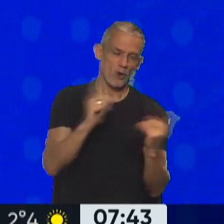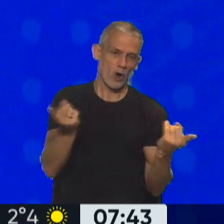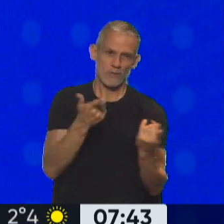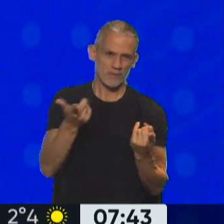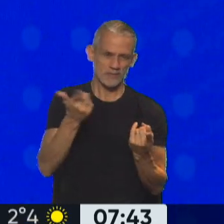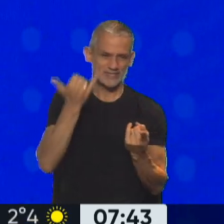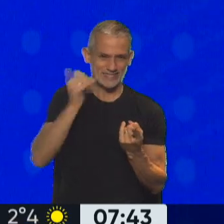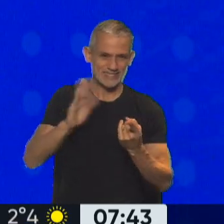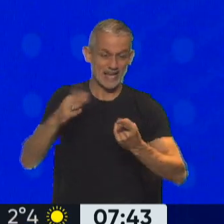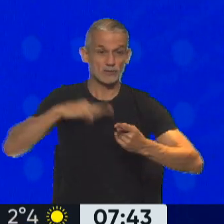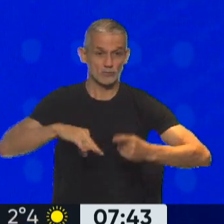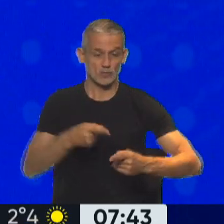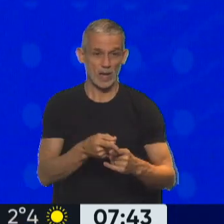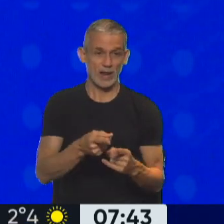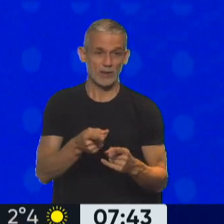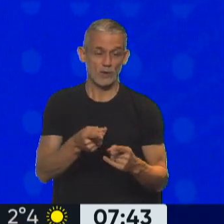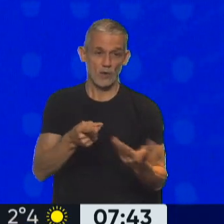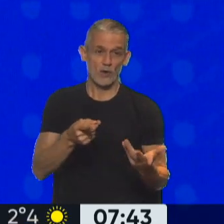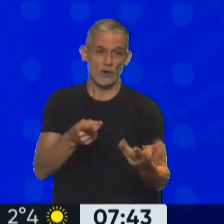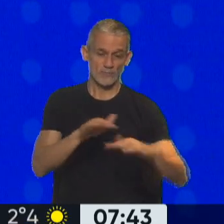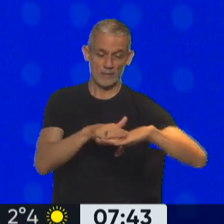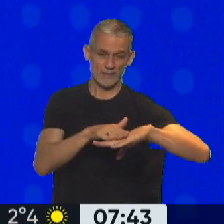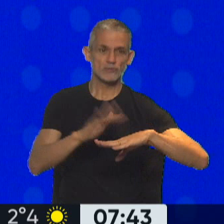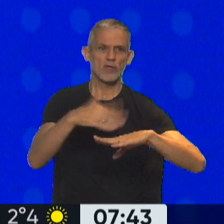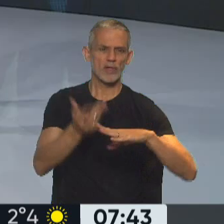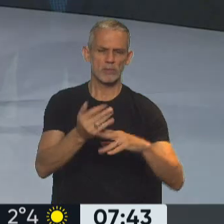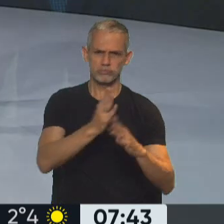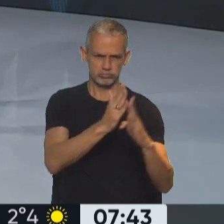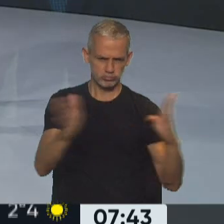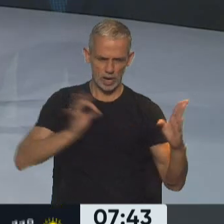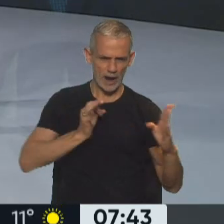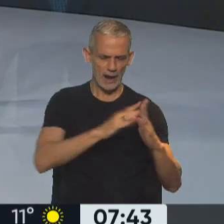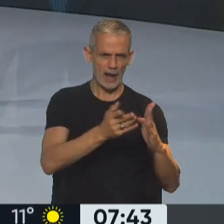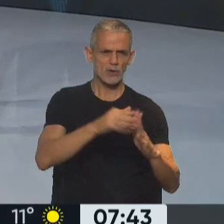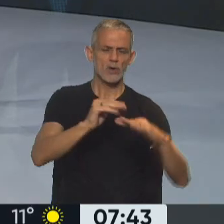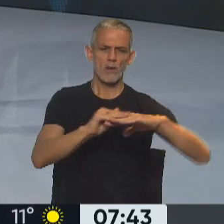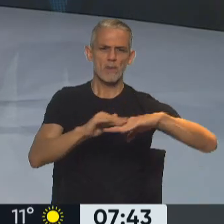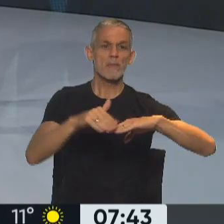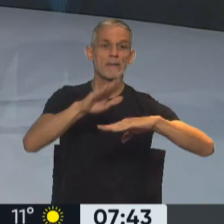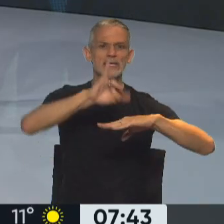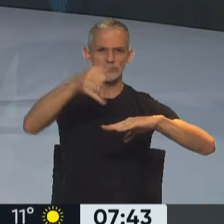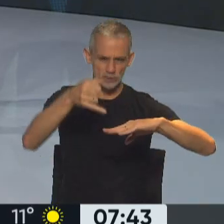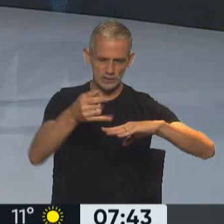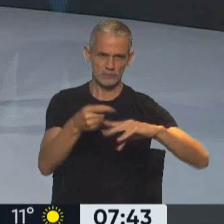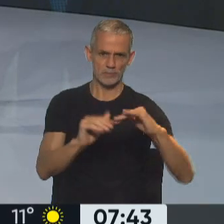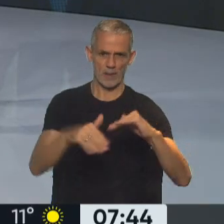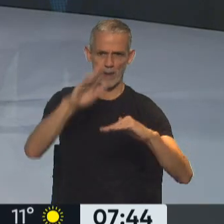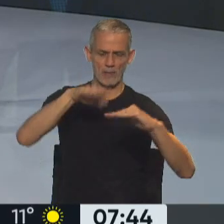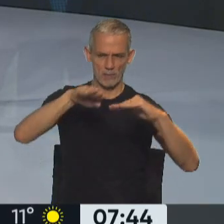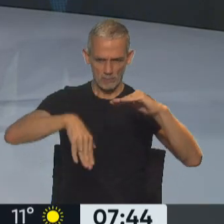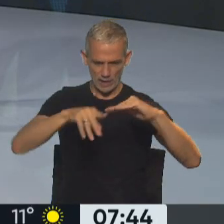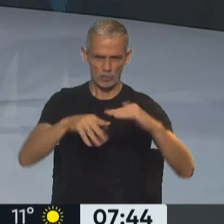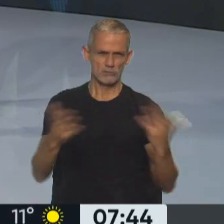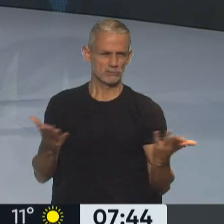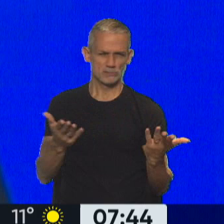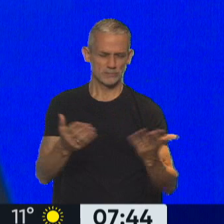sido alcanzados por la mejora en el piso, pero después a lo largo del año con las paritarias volvieron a ingresar nuevamente, ¿no? Totalmente. A ver,